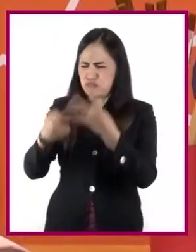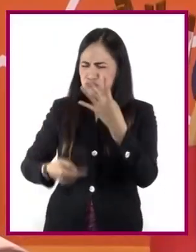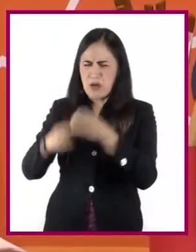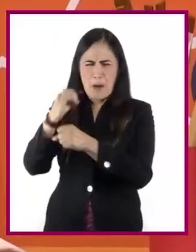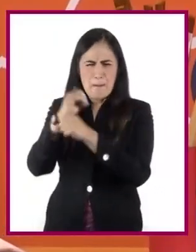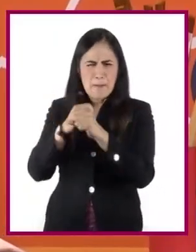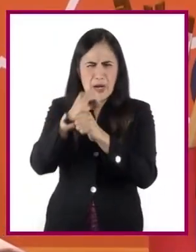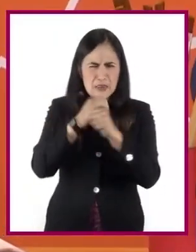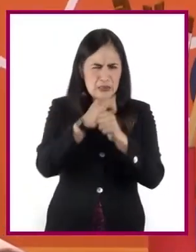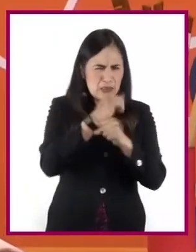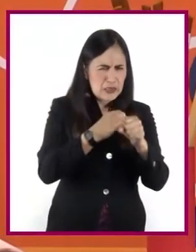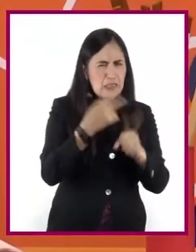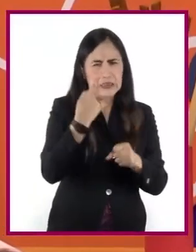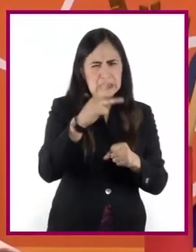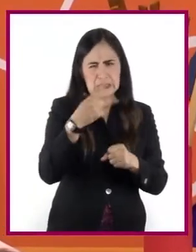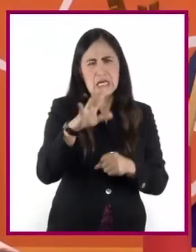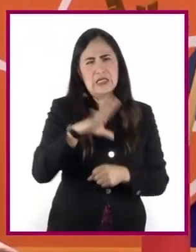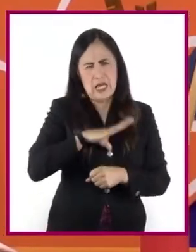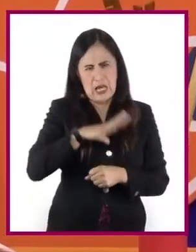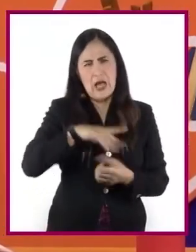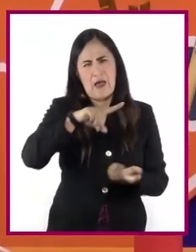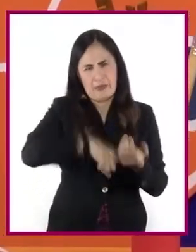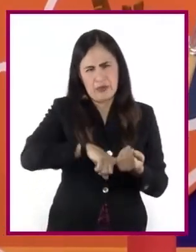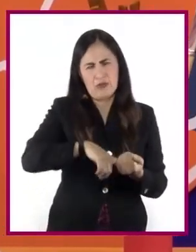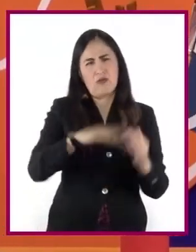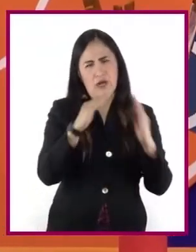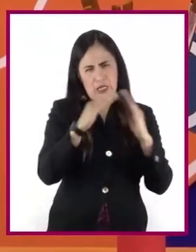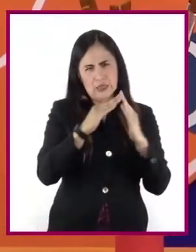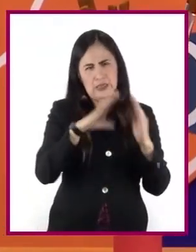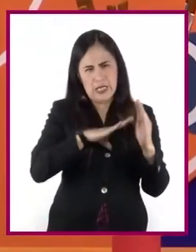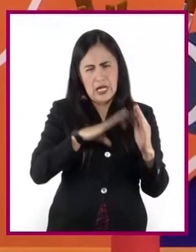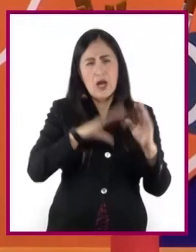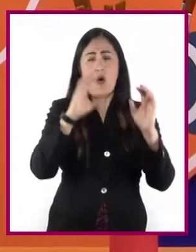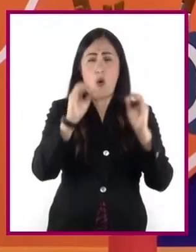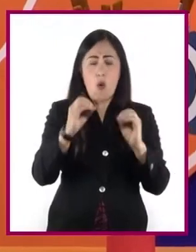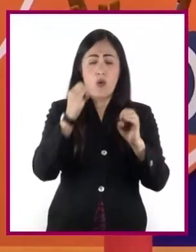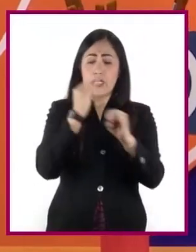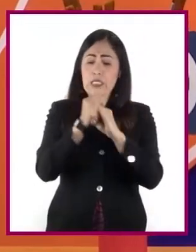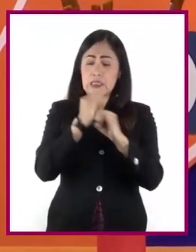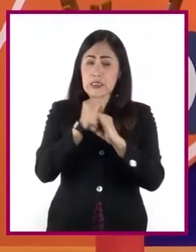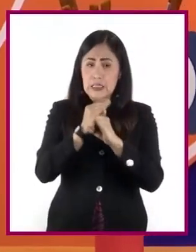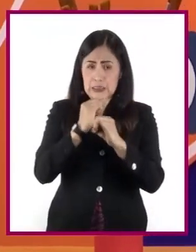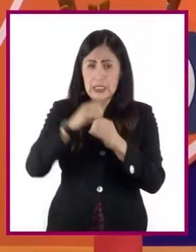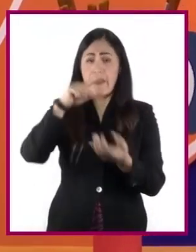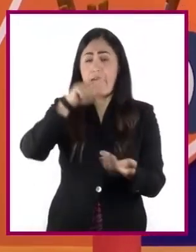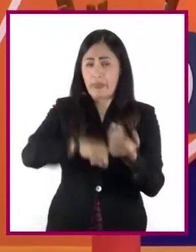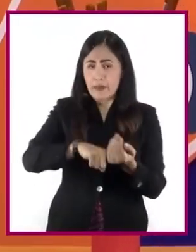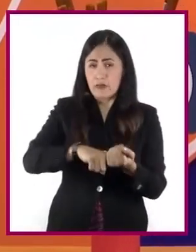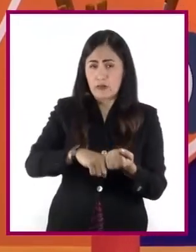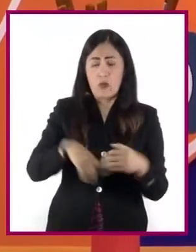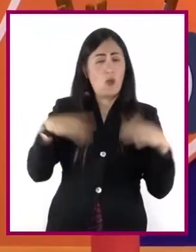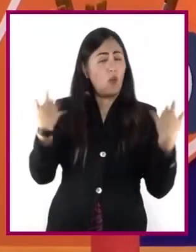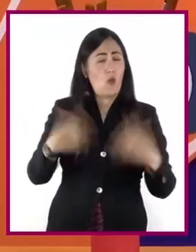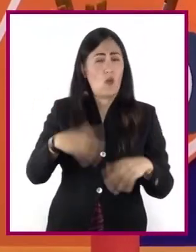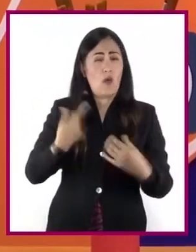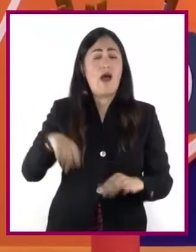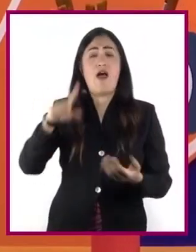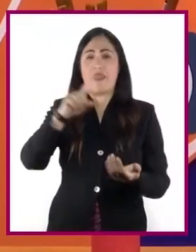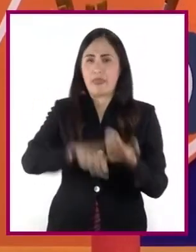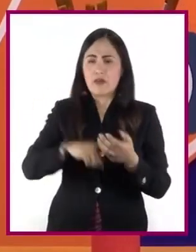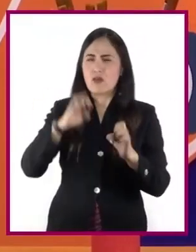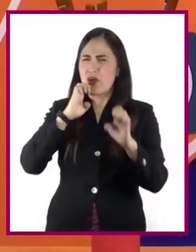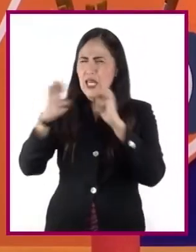que llegan a su casa y que se encuentran en Internet. En la red pueden encontrar infinidad de